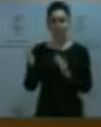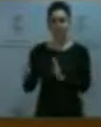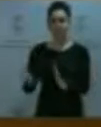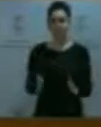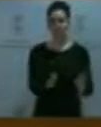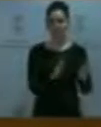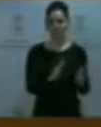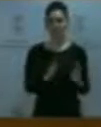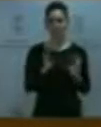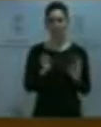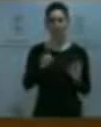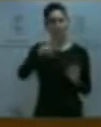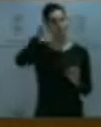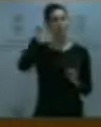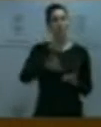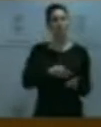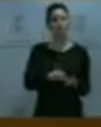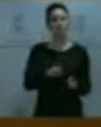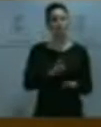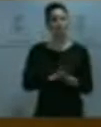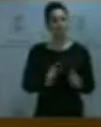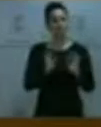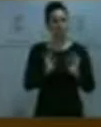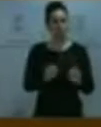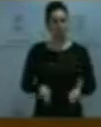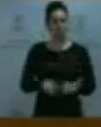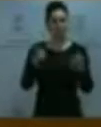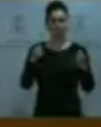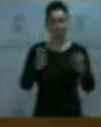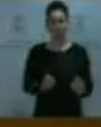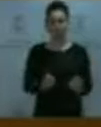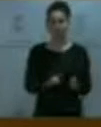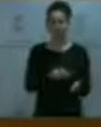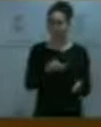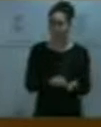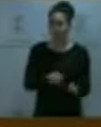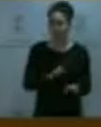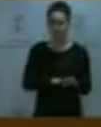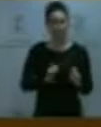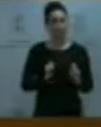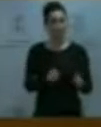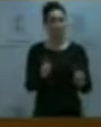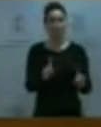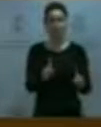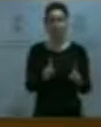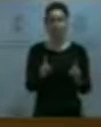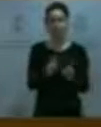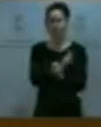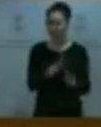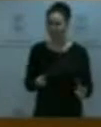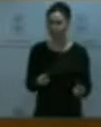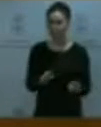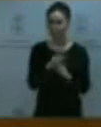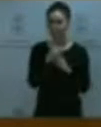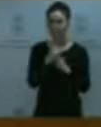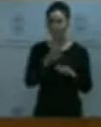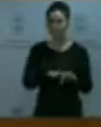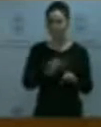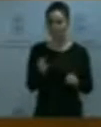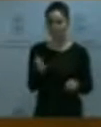ponga en quiebra el sistema y que no suponga una subida escandalosa de los precios de la